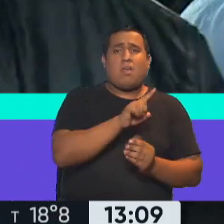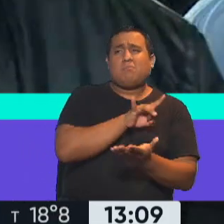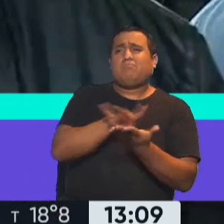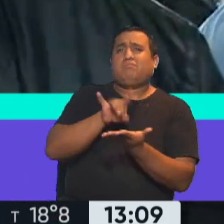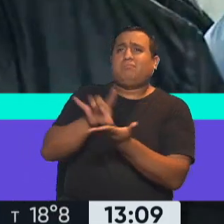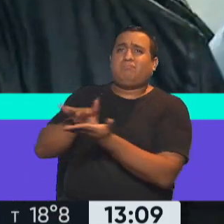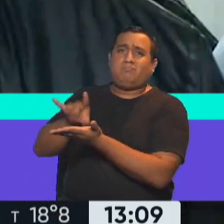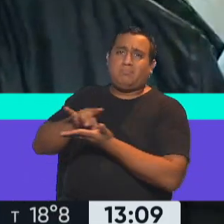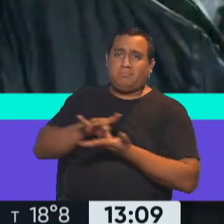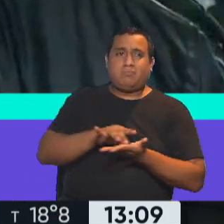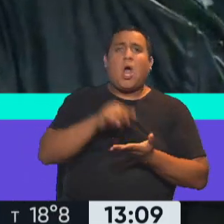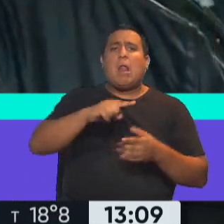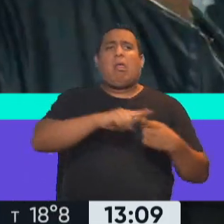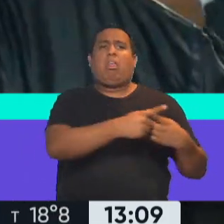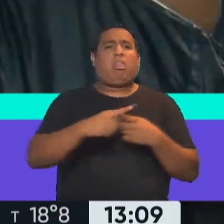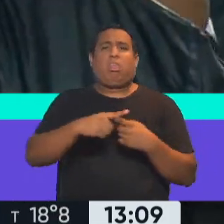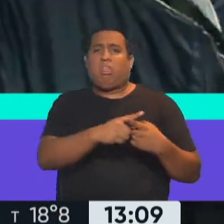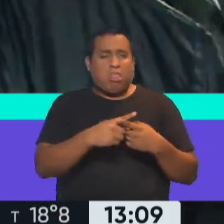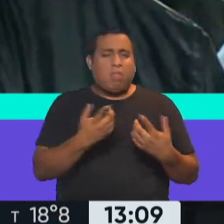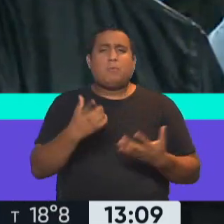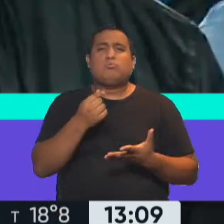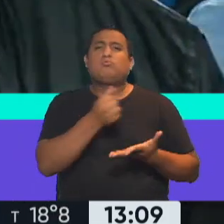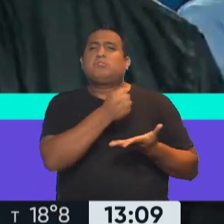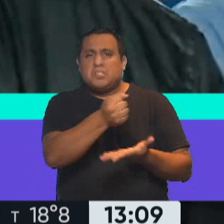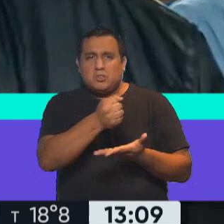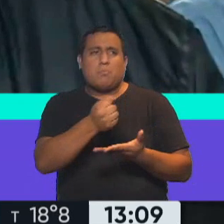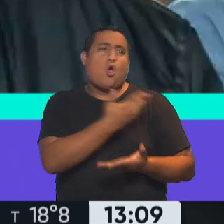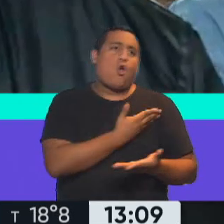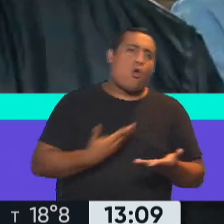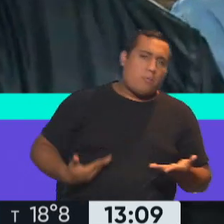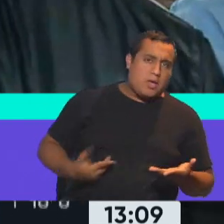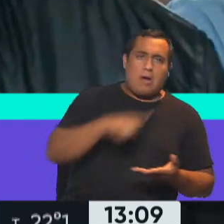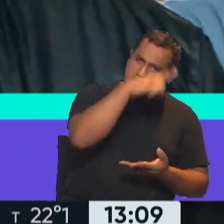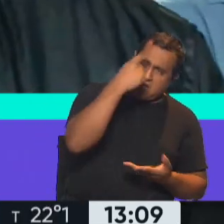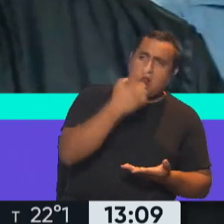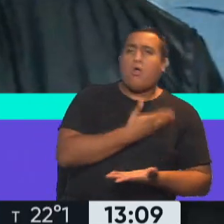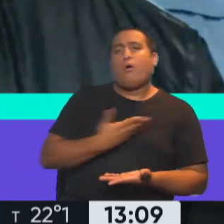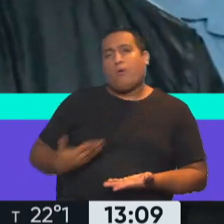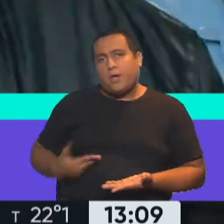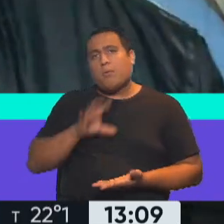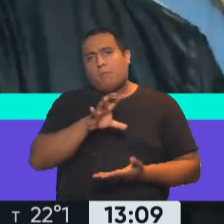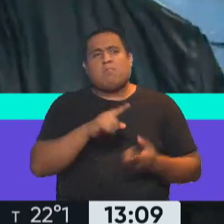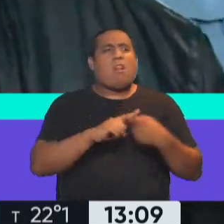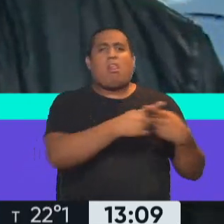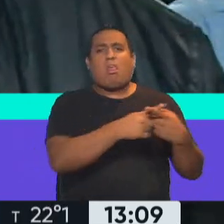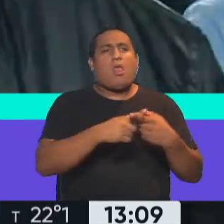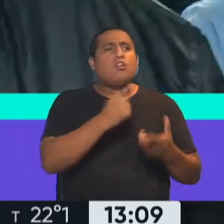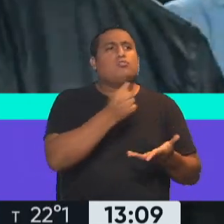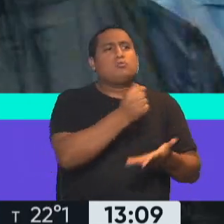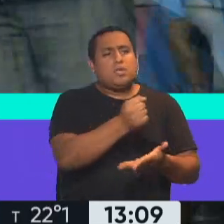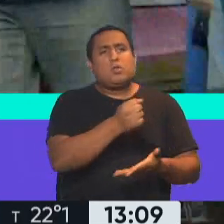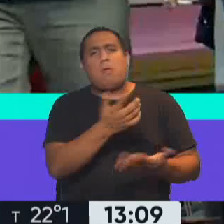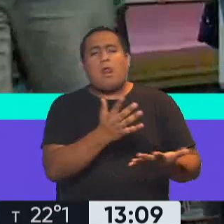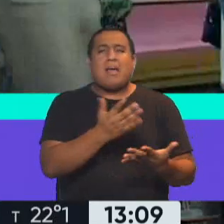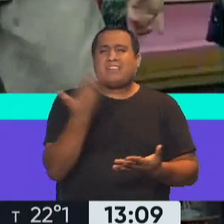en este marco de pelea de subsidios que tienen las patronales con los diferentes gobiernos, tanto nacional como los diferentes gobiernos provinciales. Recordá que hace poco el